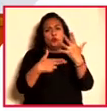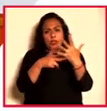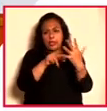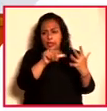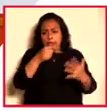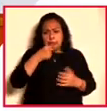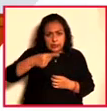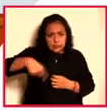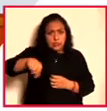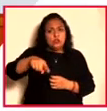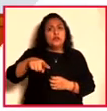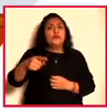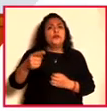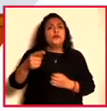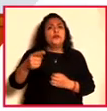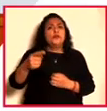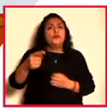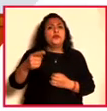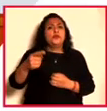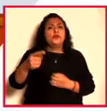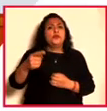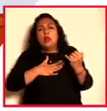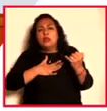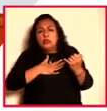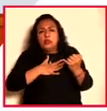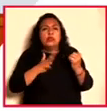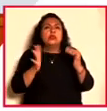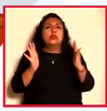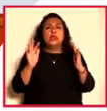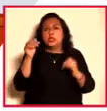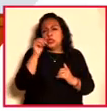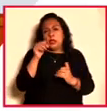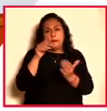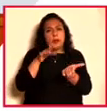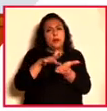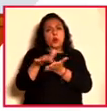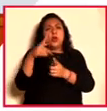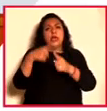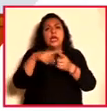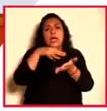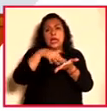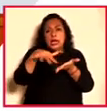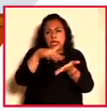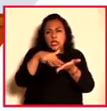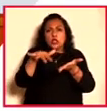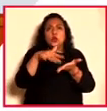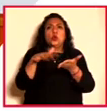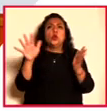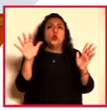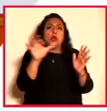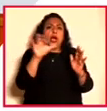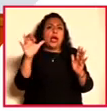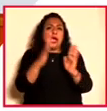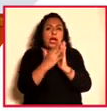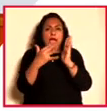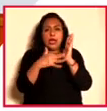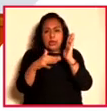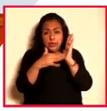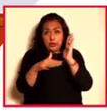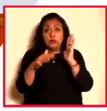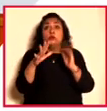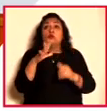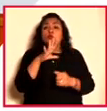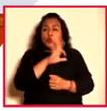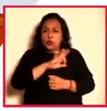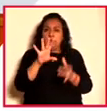también, jugando de una manera muy lúdica, siempre apoyados por la lectura y siempre de cara a los libros, van a poder hablar